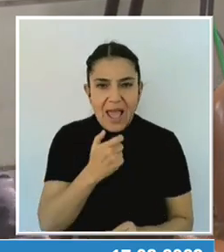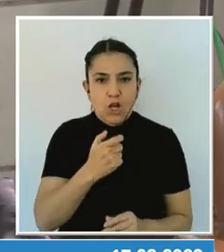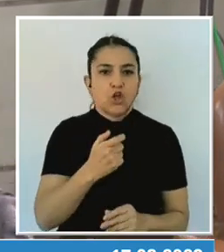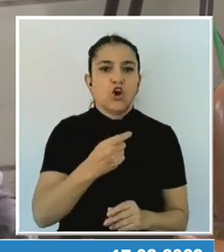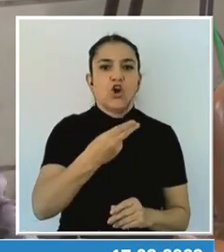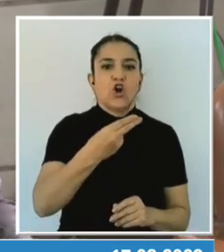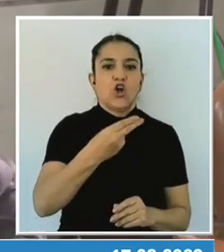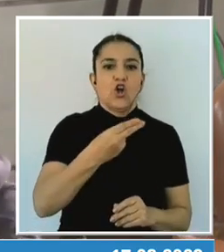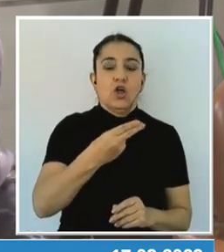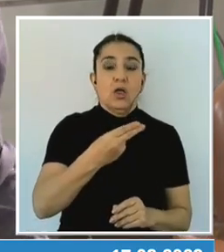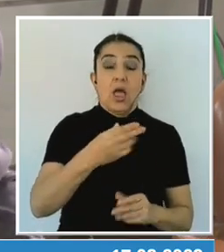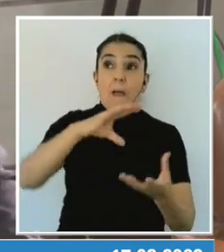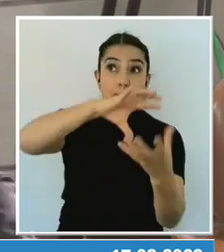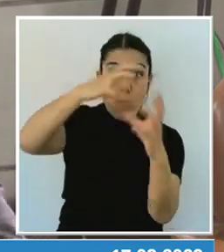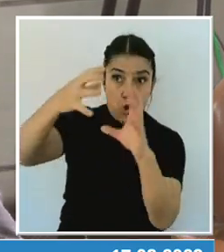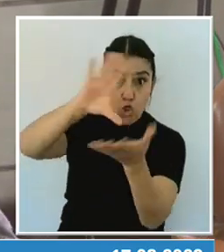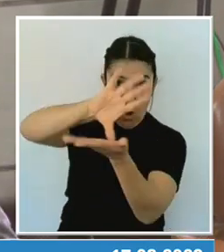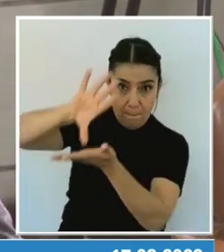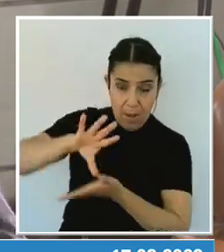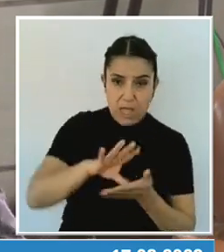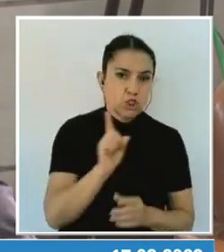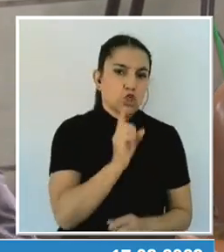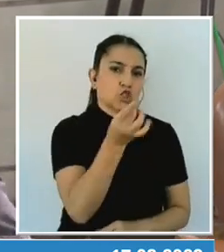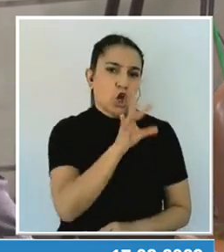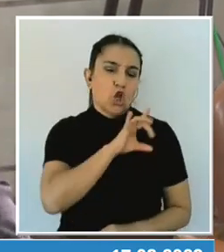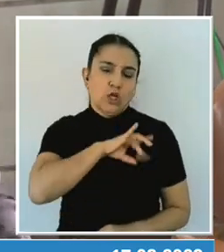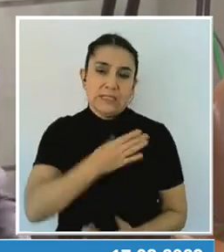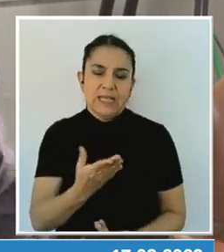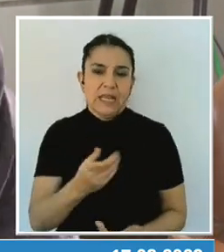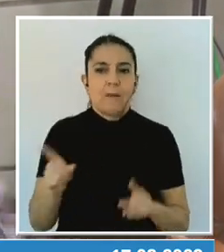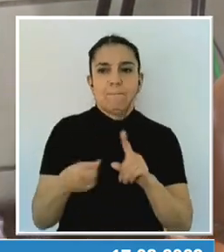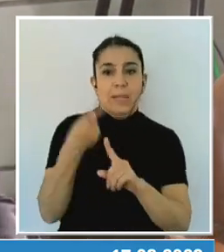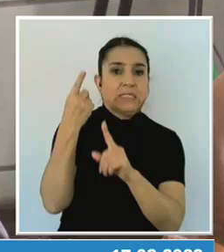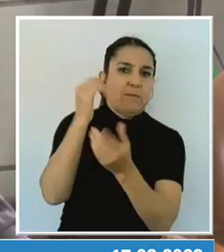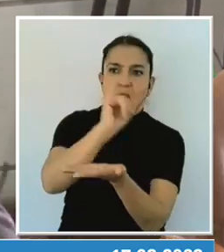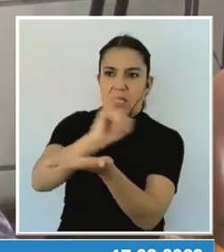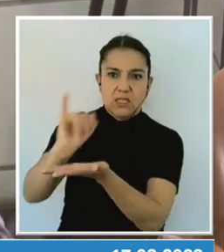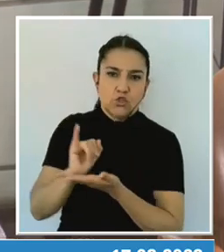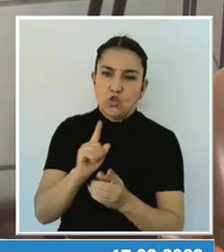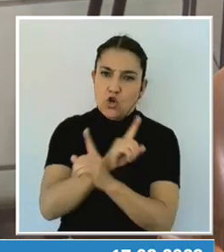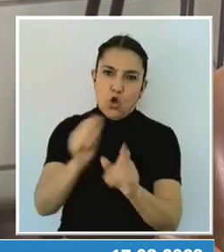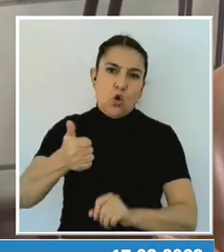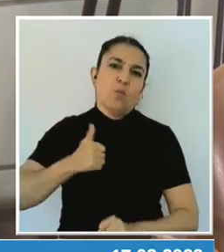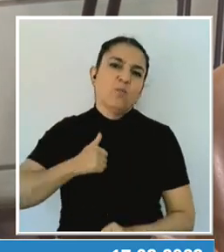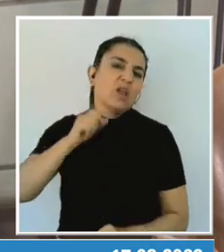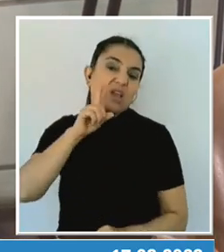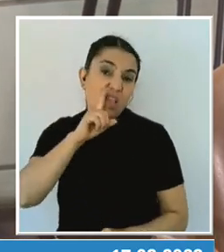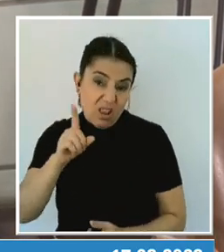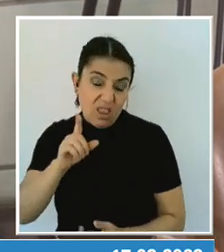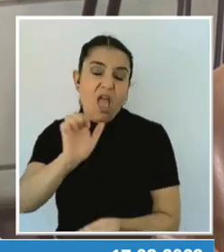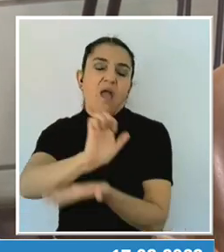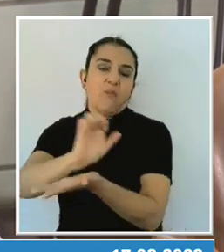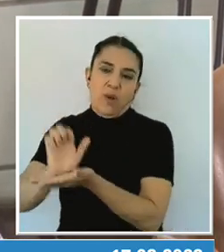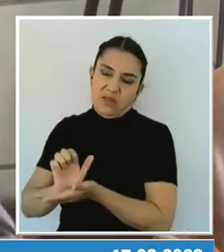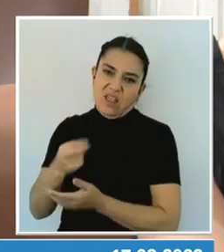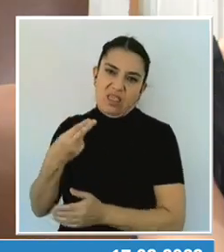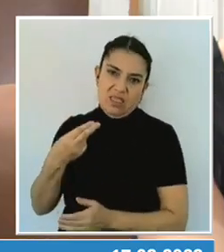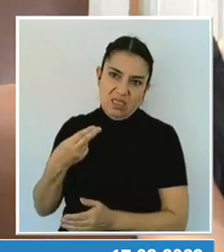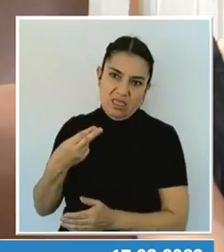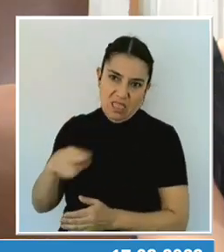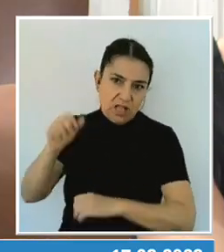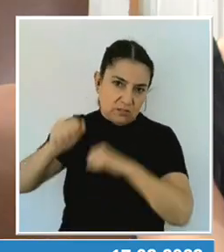en Chile, las principales instituciones que no lo cumplen son las empresas estatales. Son las que menos o las que han sido